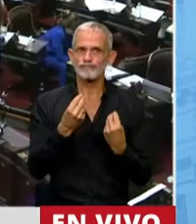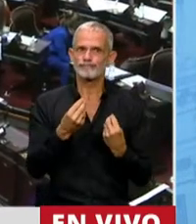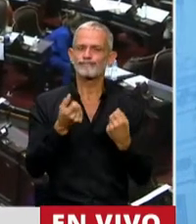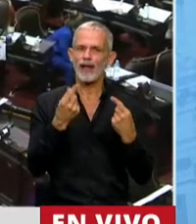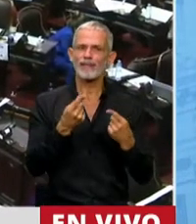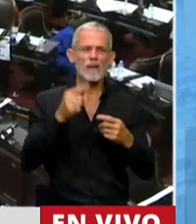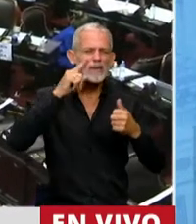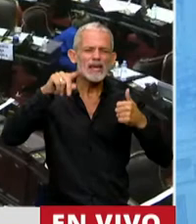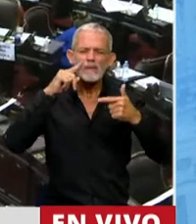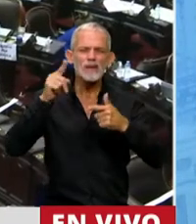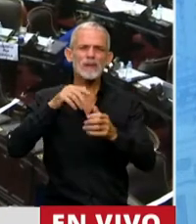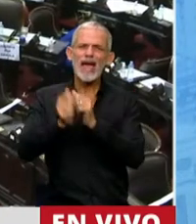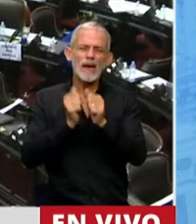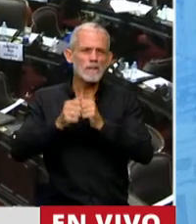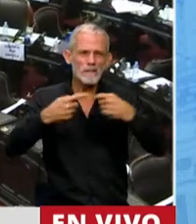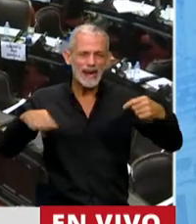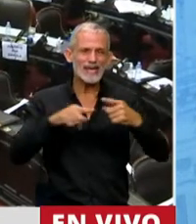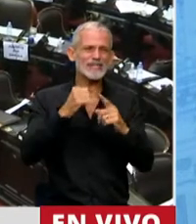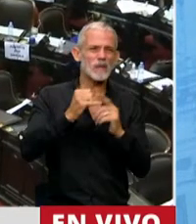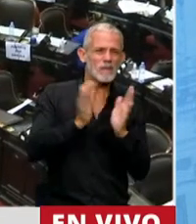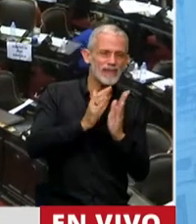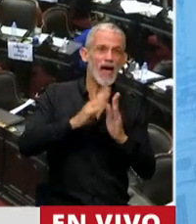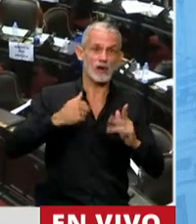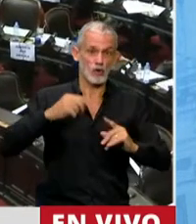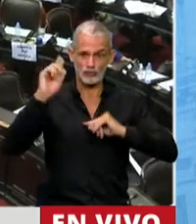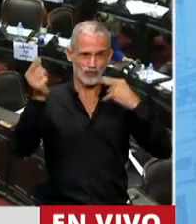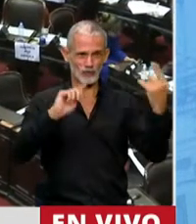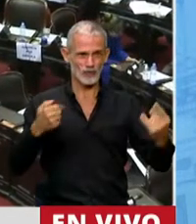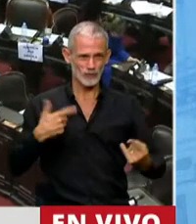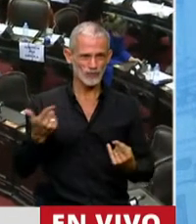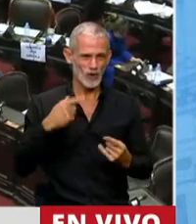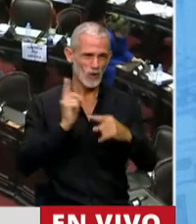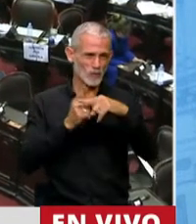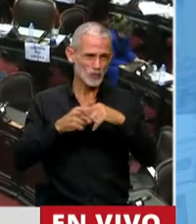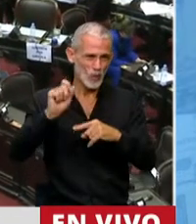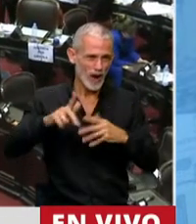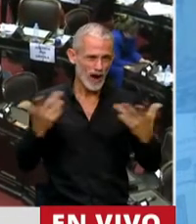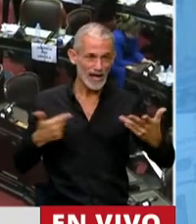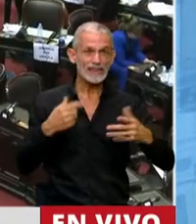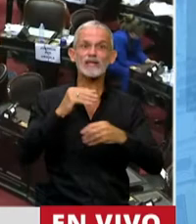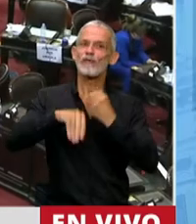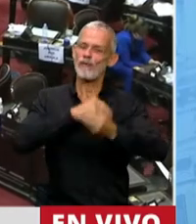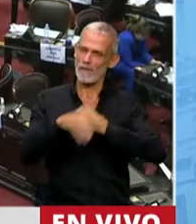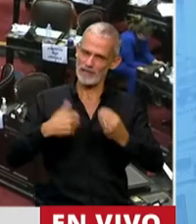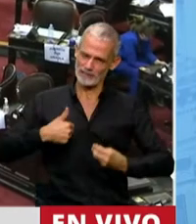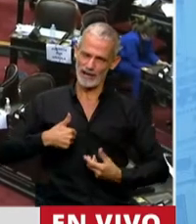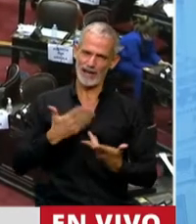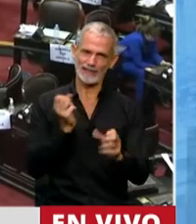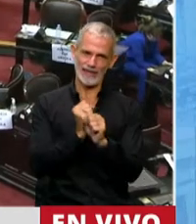sustento de miles de empresas, de pymes, de cuentapropistas y, en definitiva, de las familias